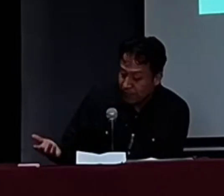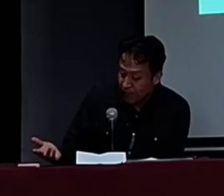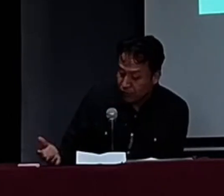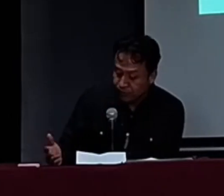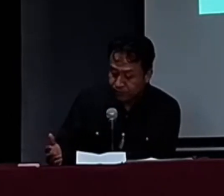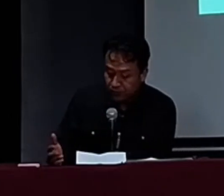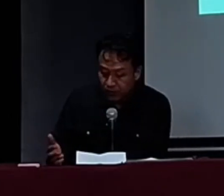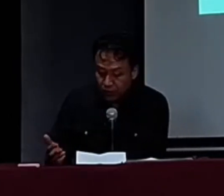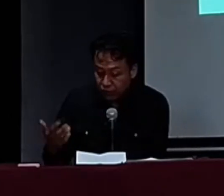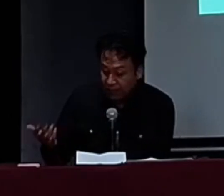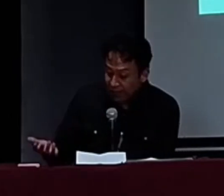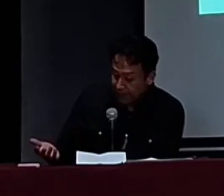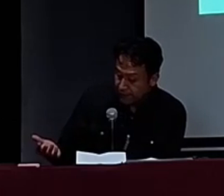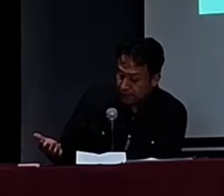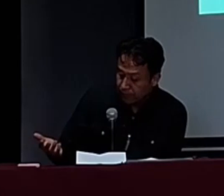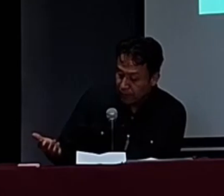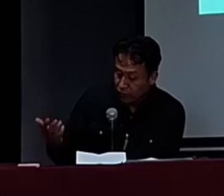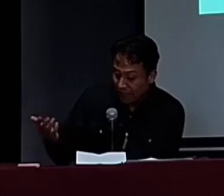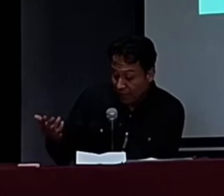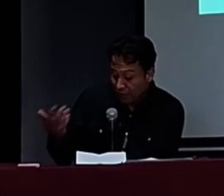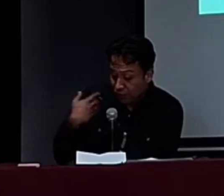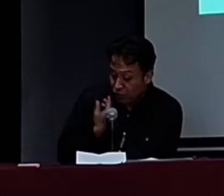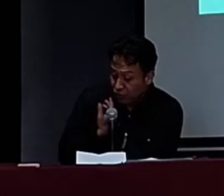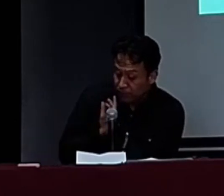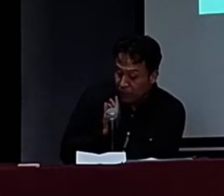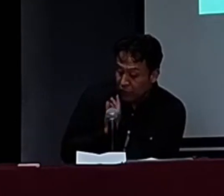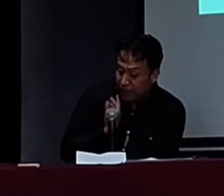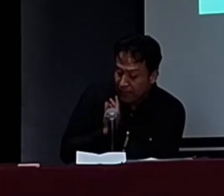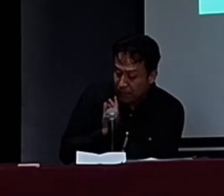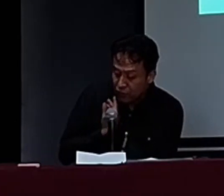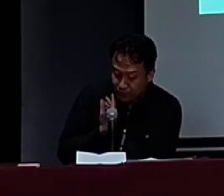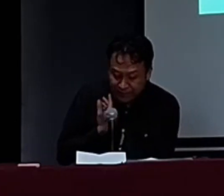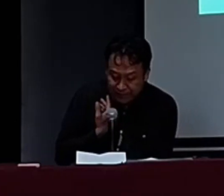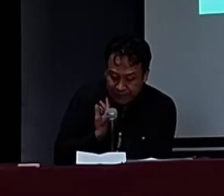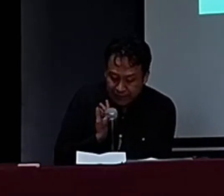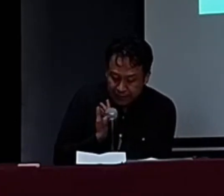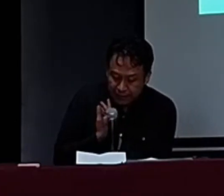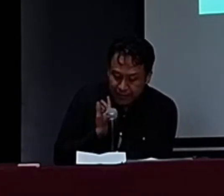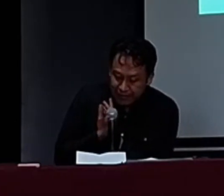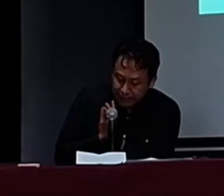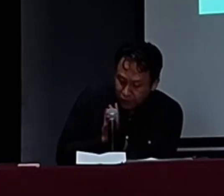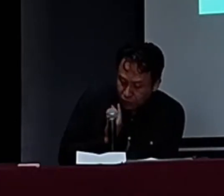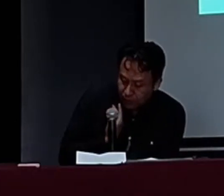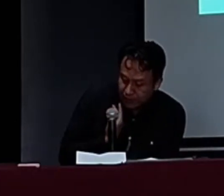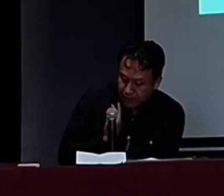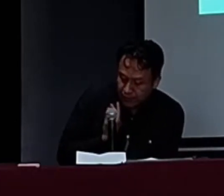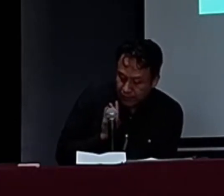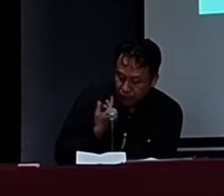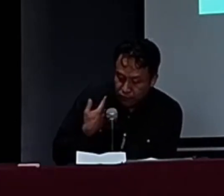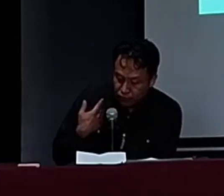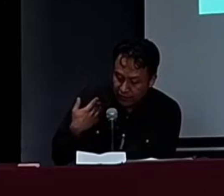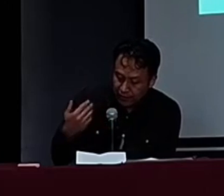llaman chichimecos, los salvajes, pero a lo que nosotros mejor llamaremos los guiniza, la gente